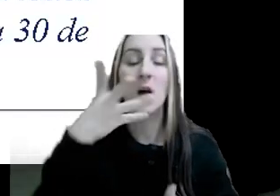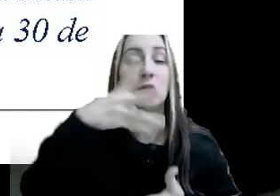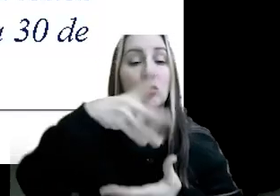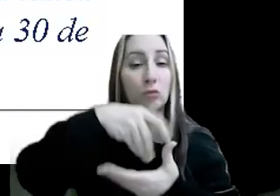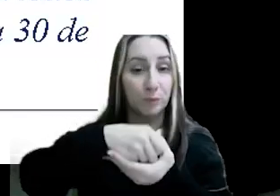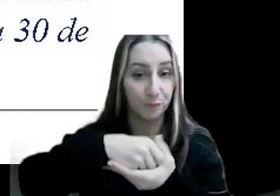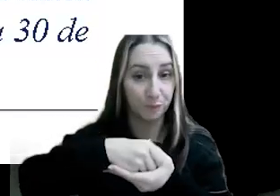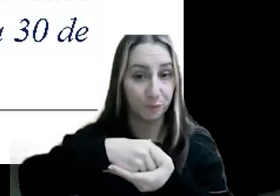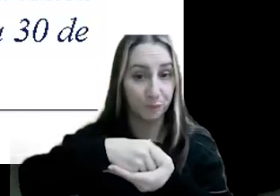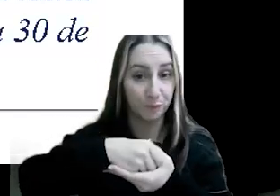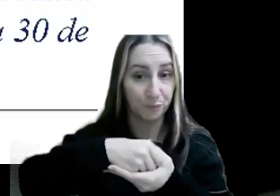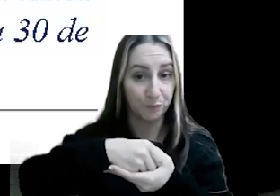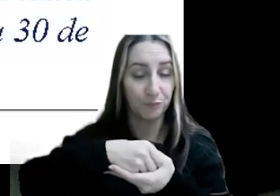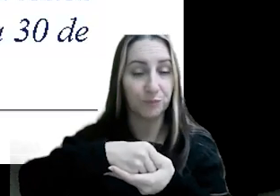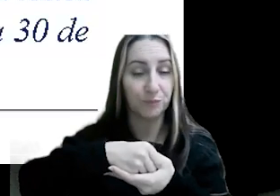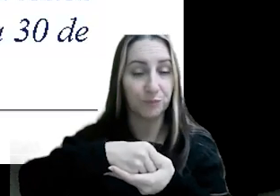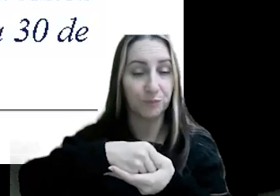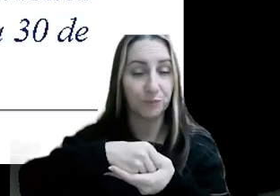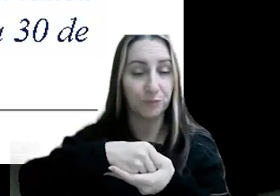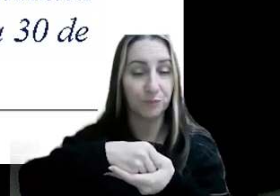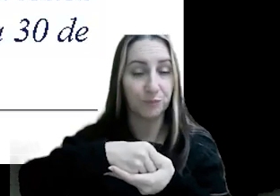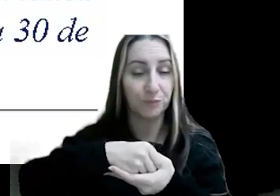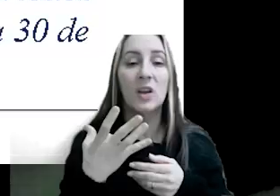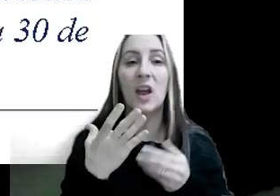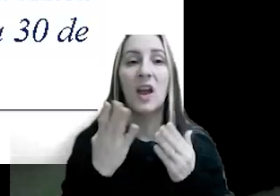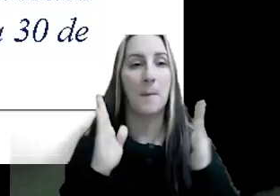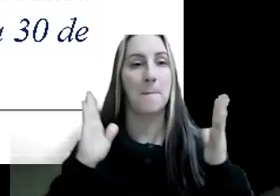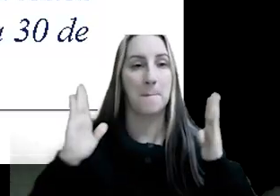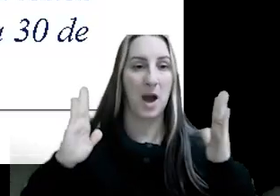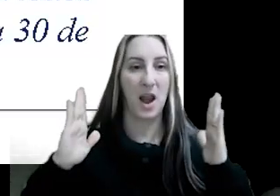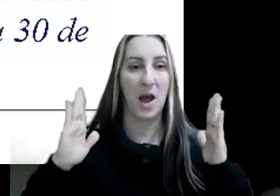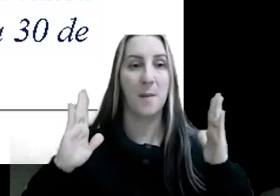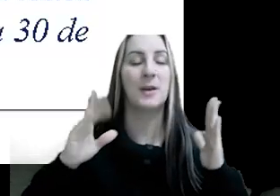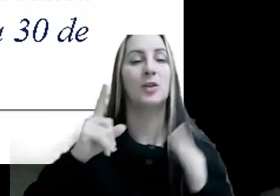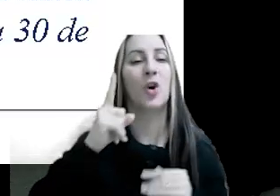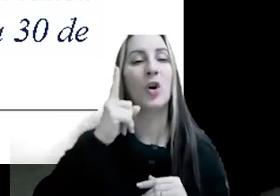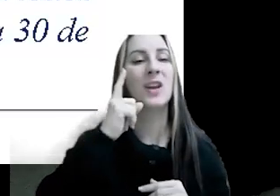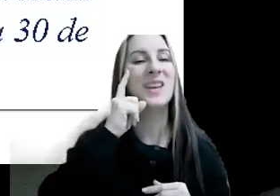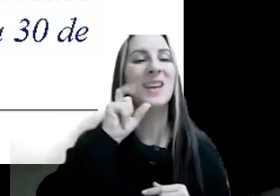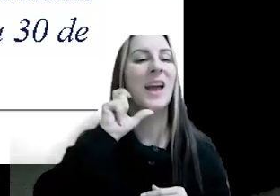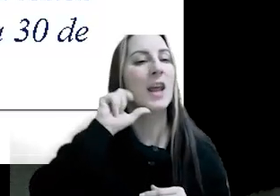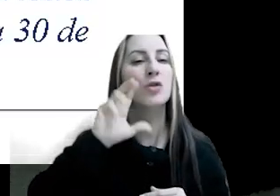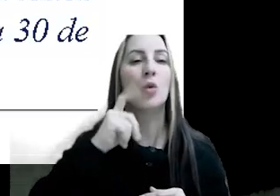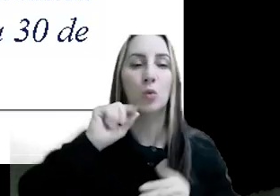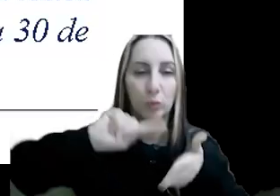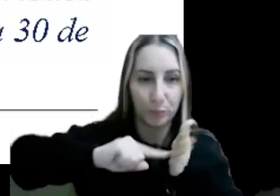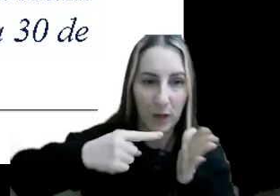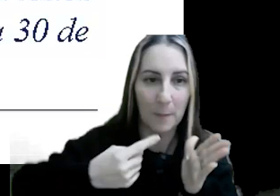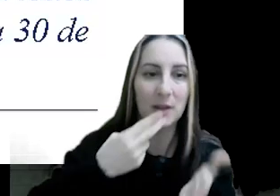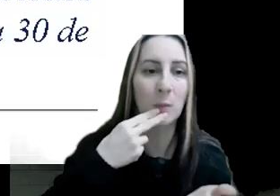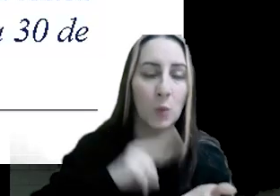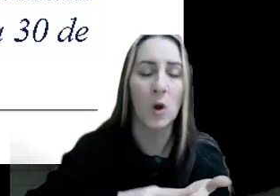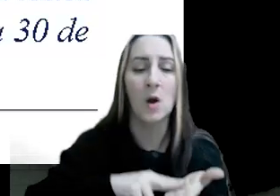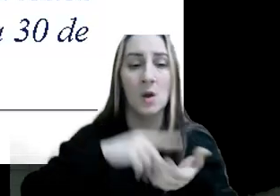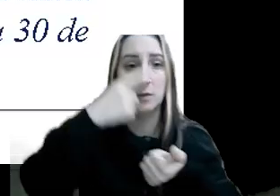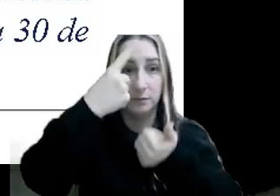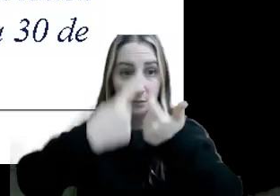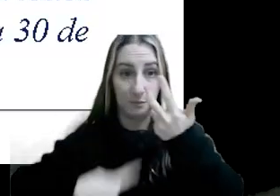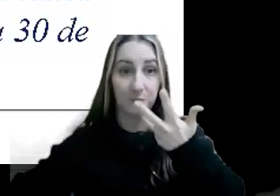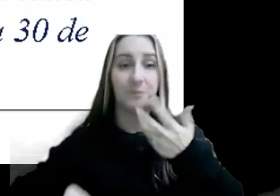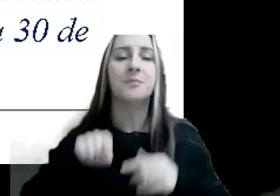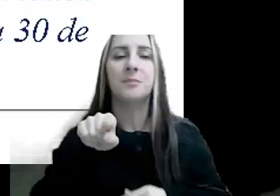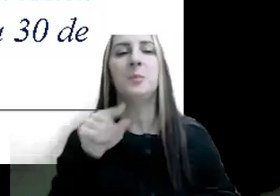porque excedió cualquiera de los parámetros, ingresos brutos, alquileres devengados, precio unitario, podrá,